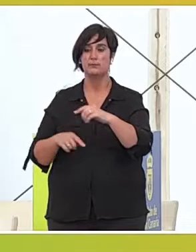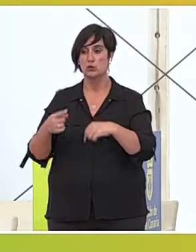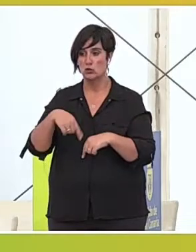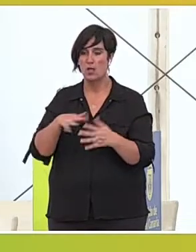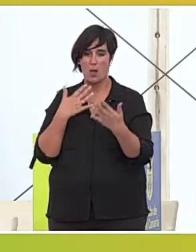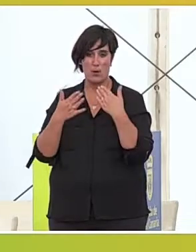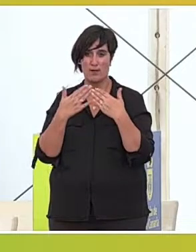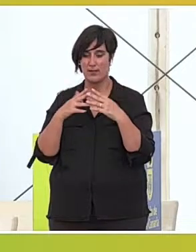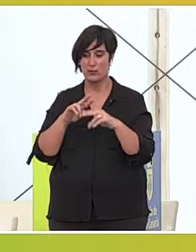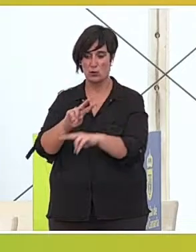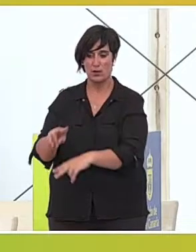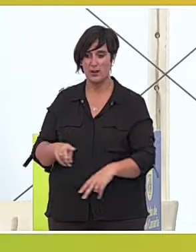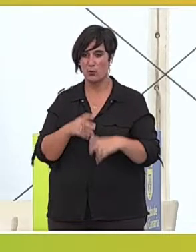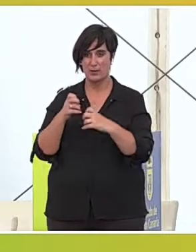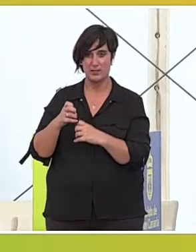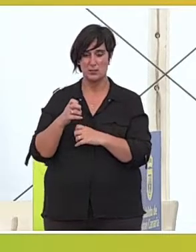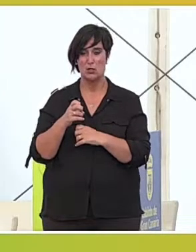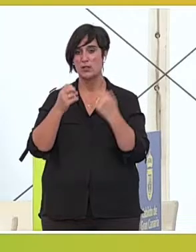hablando de una recuperación del